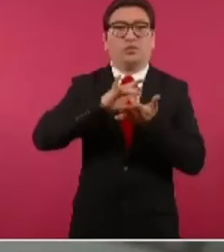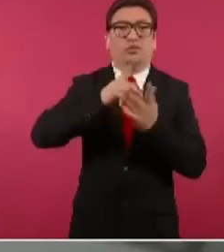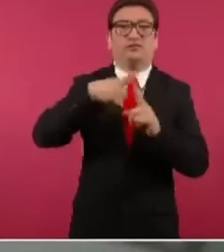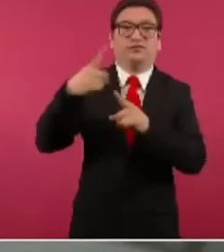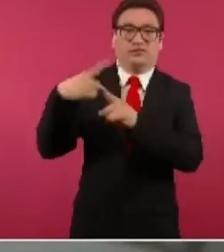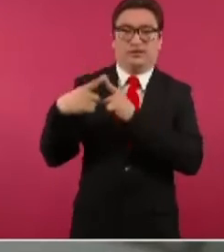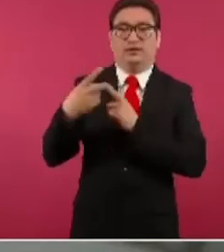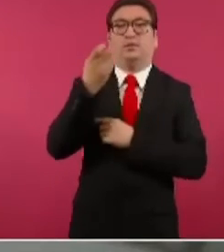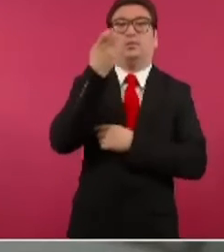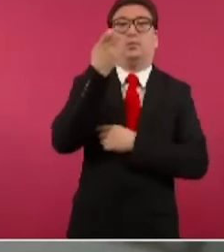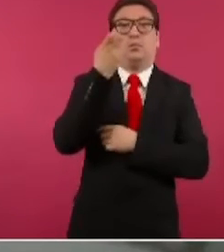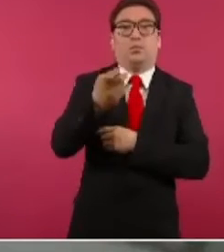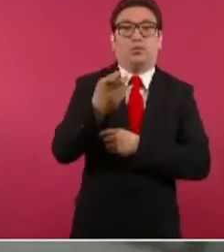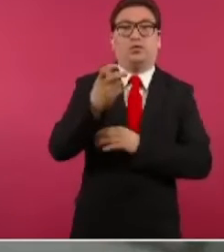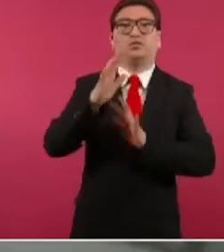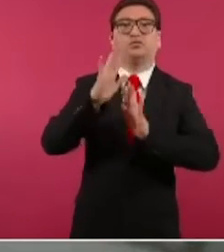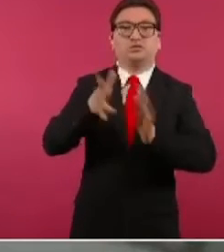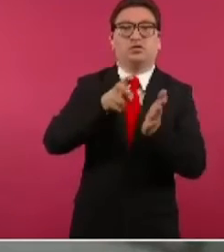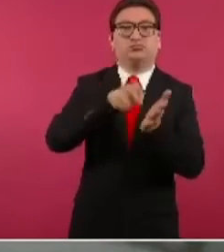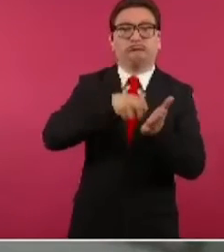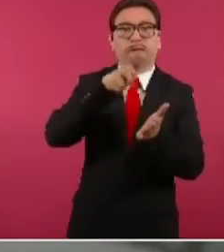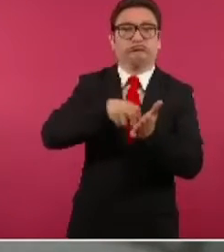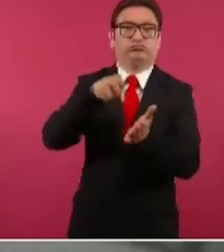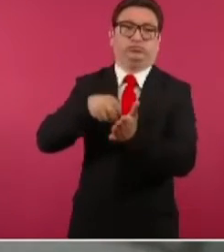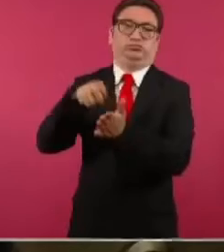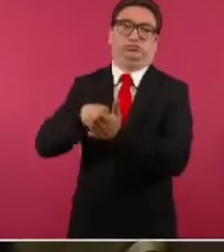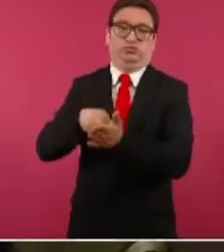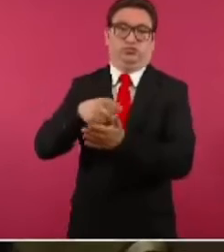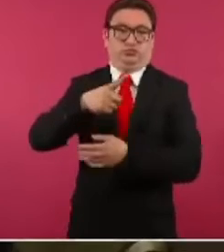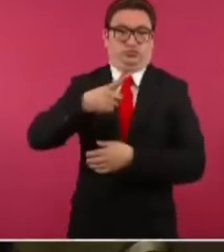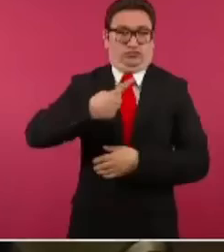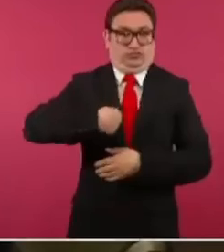Entonces, eso se está corrigiendo. Entonces, no podemos